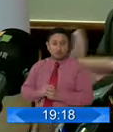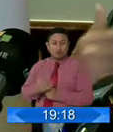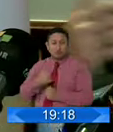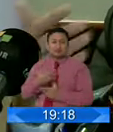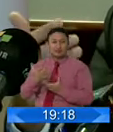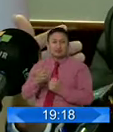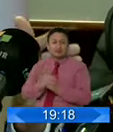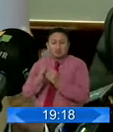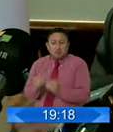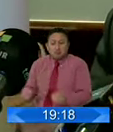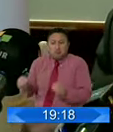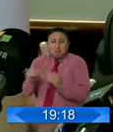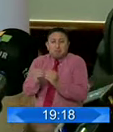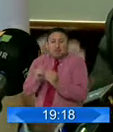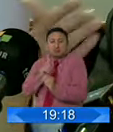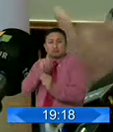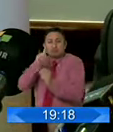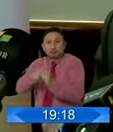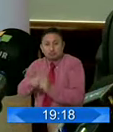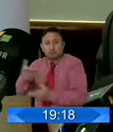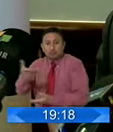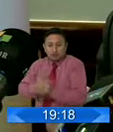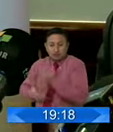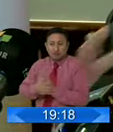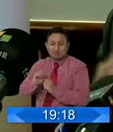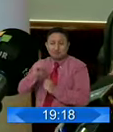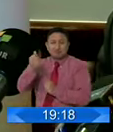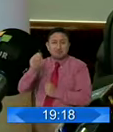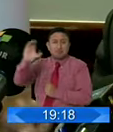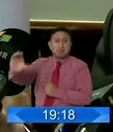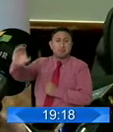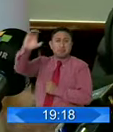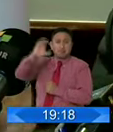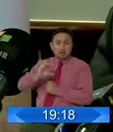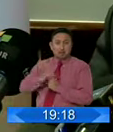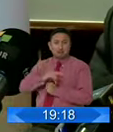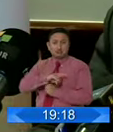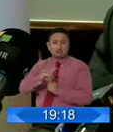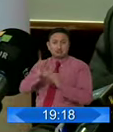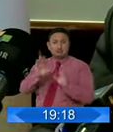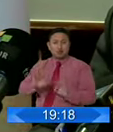ese fomento comercial, atraer inversiones, básicamente el mandato